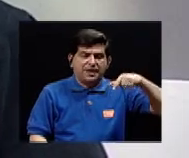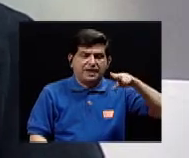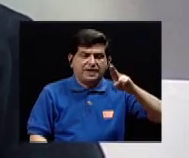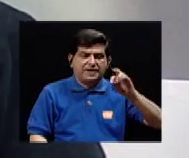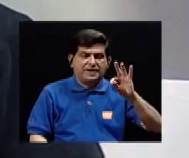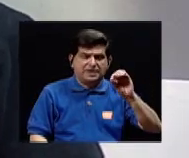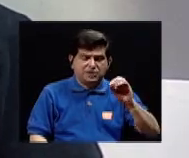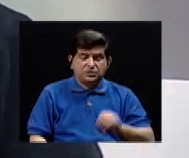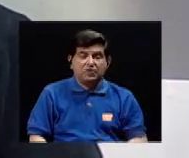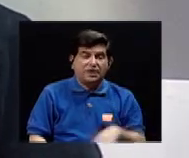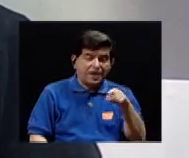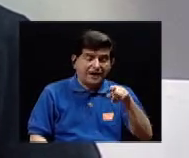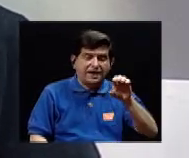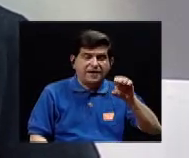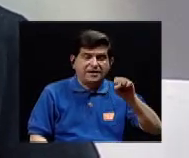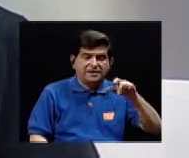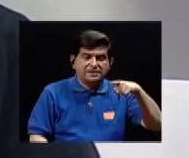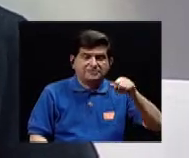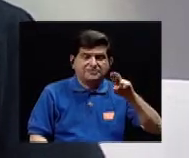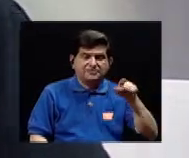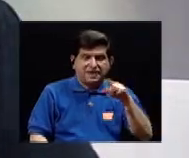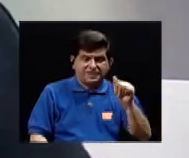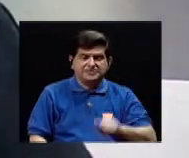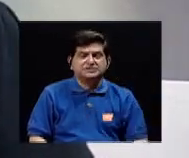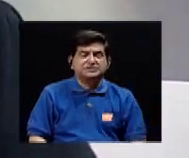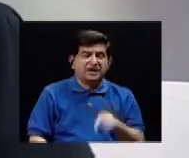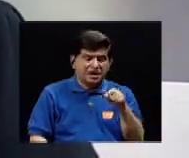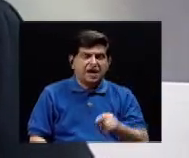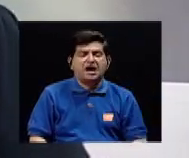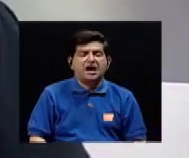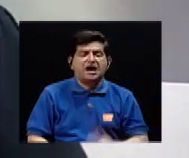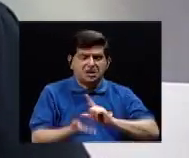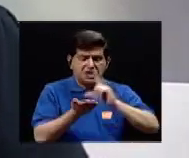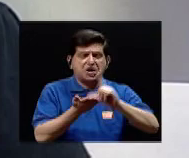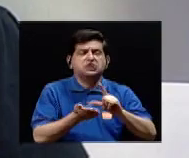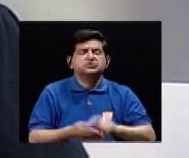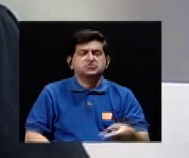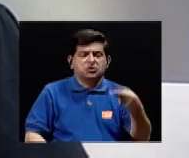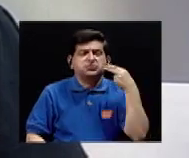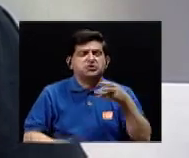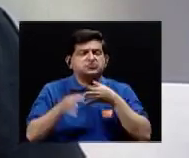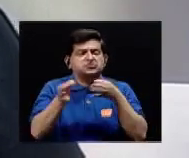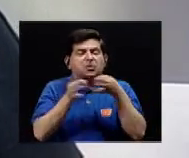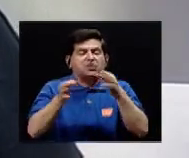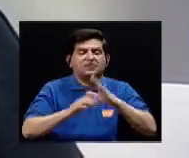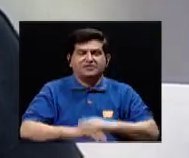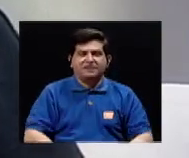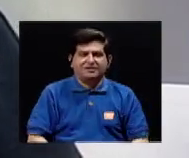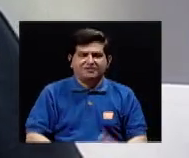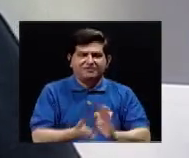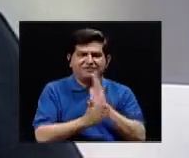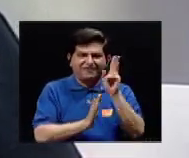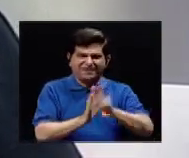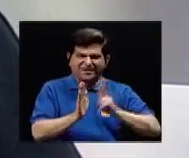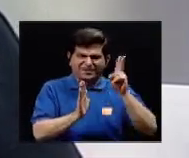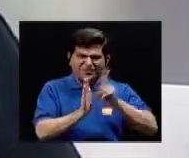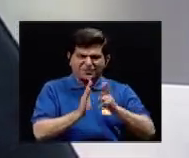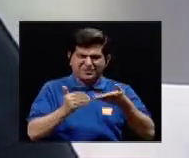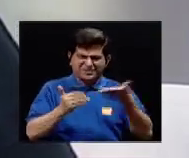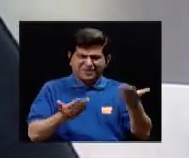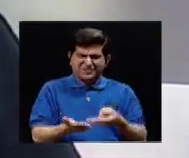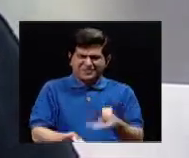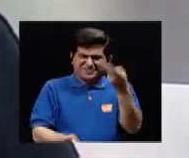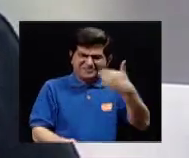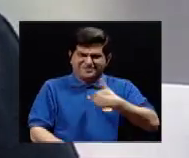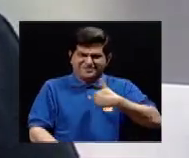Esparza. El de Esparza, uh-huh, le da una lección de historia, así es, ¿verdad? O sea, el documental, una de las